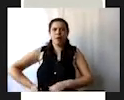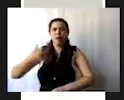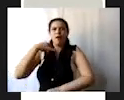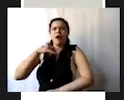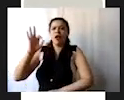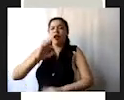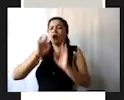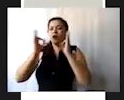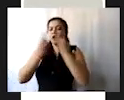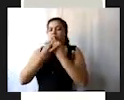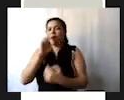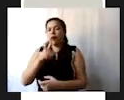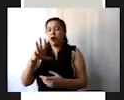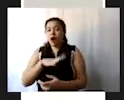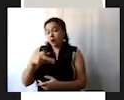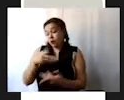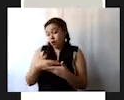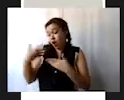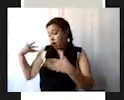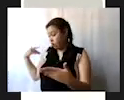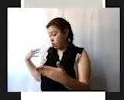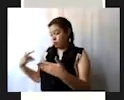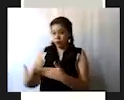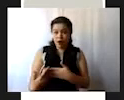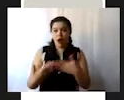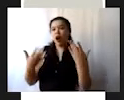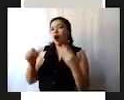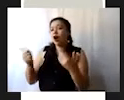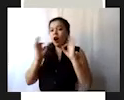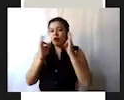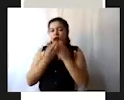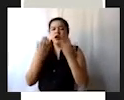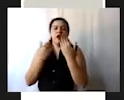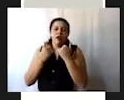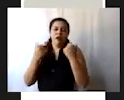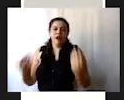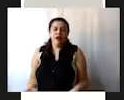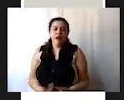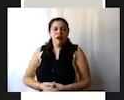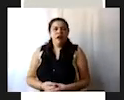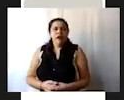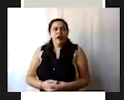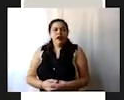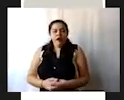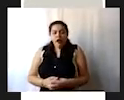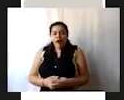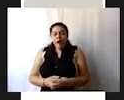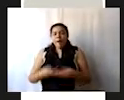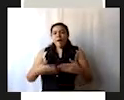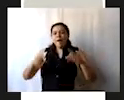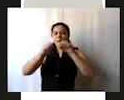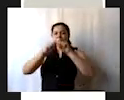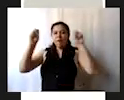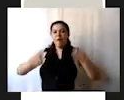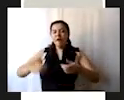mejores, pero hasta el momento no se ha encontrado otra. Entonces, sin duda, tenemos que cambiar de sistemas